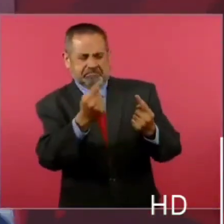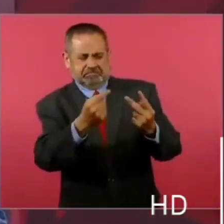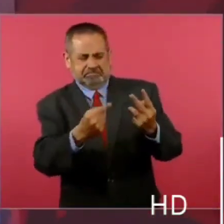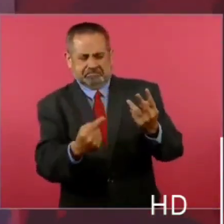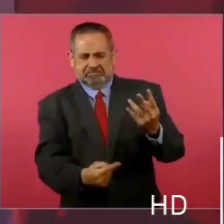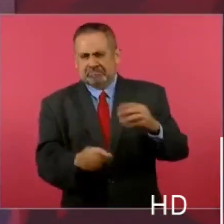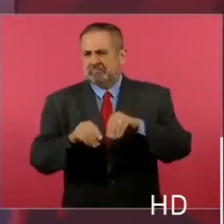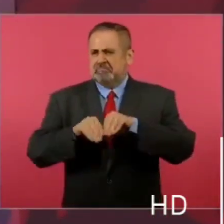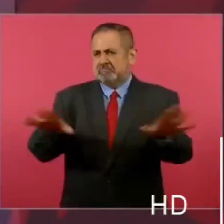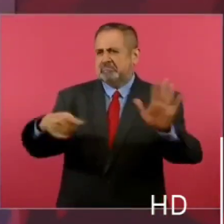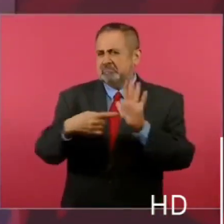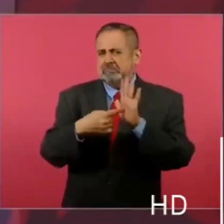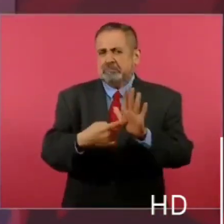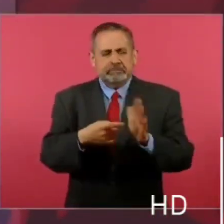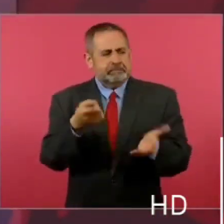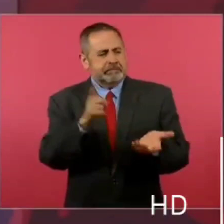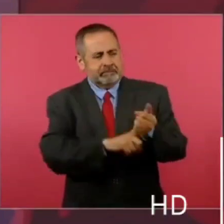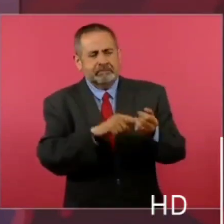que la señora